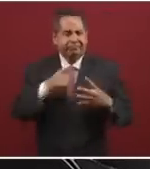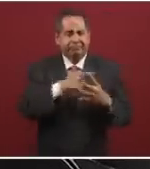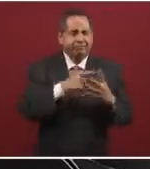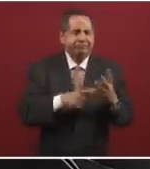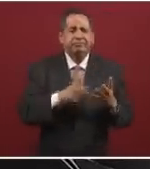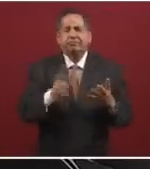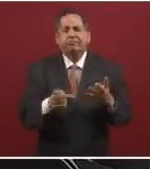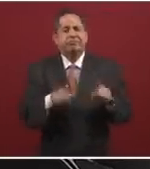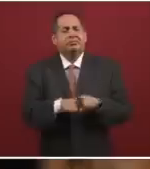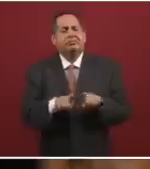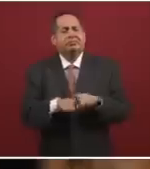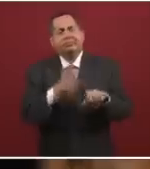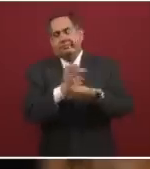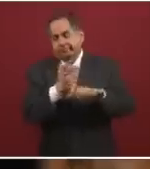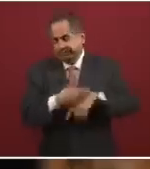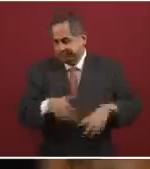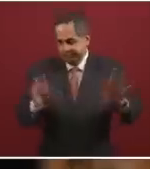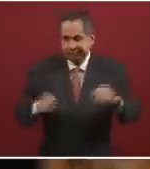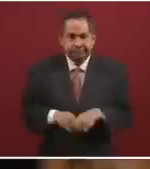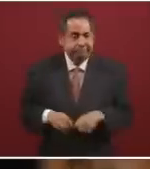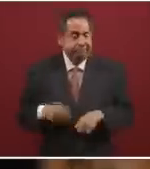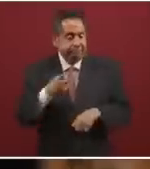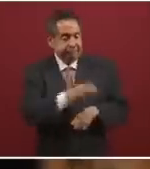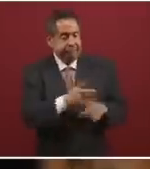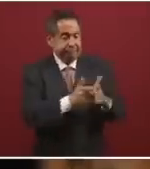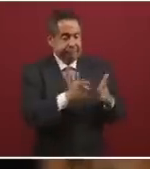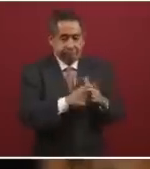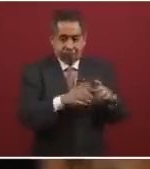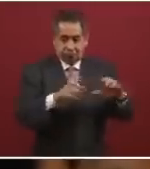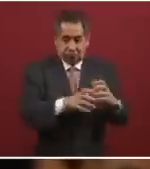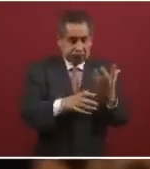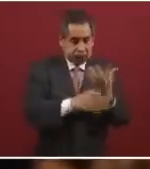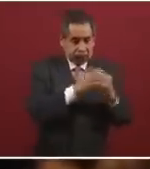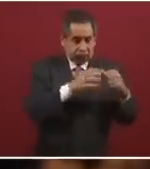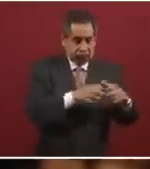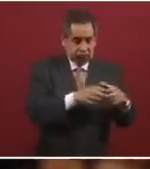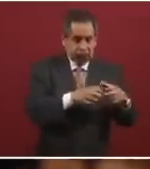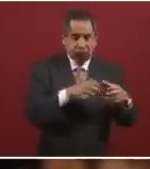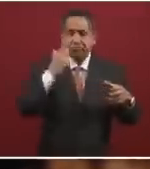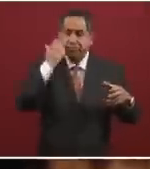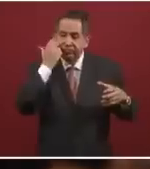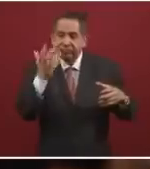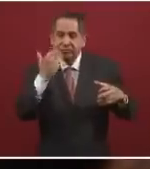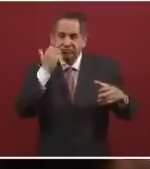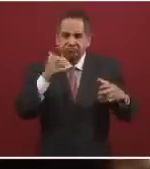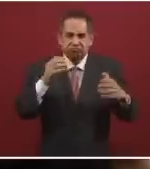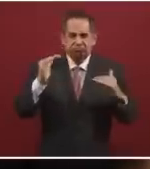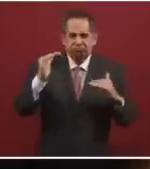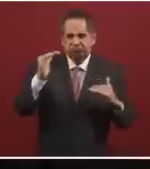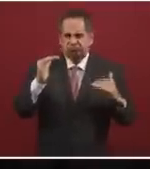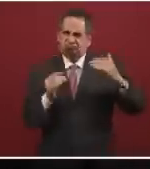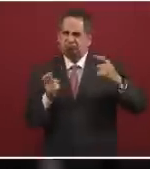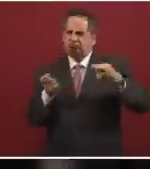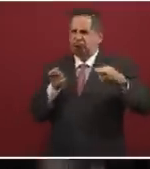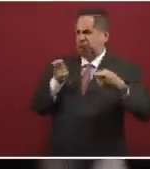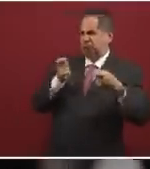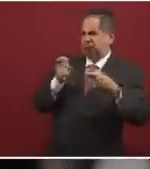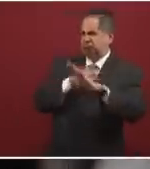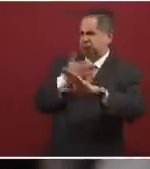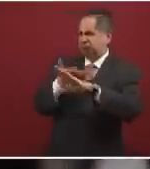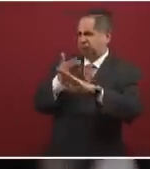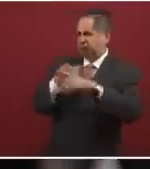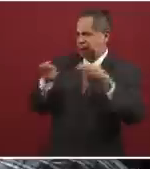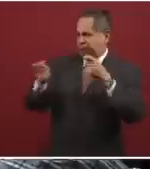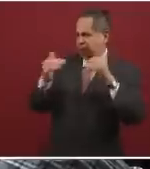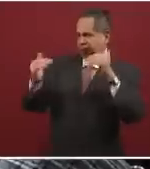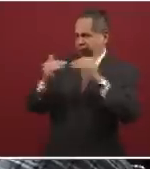sucedido en Estados Unidos. Este grupo forma una guerra o intenta formar un contrapeso en algo que pudiéramos